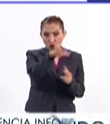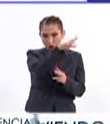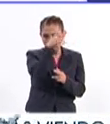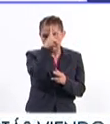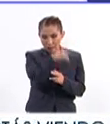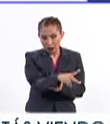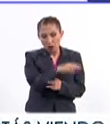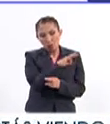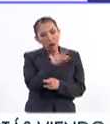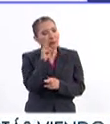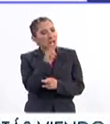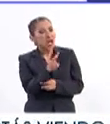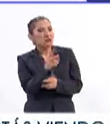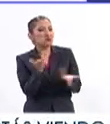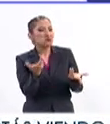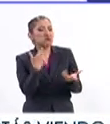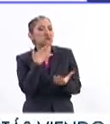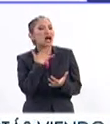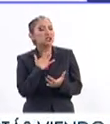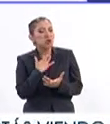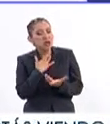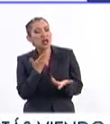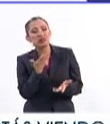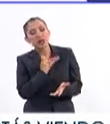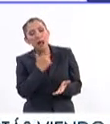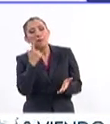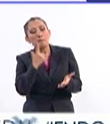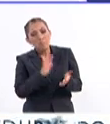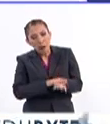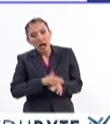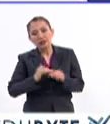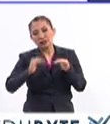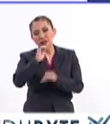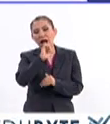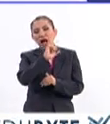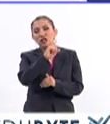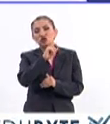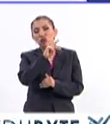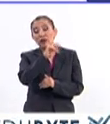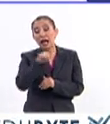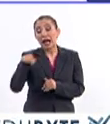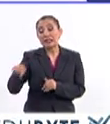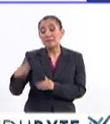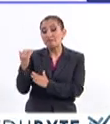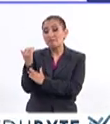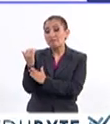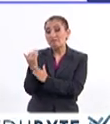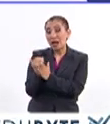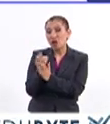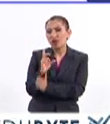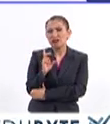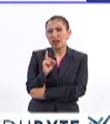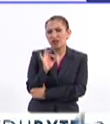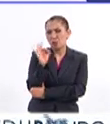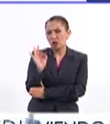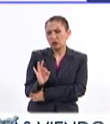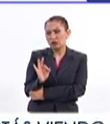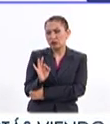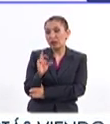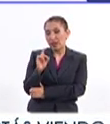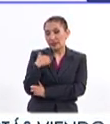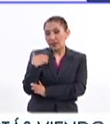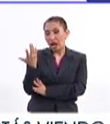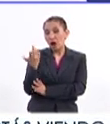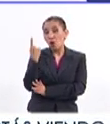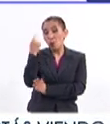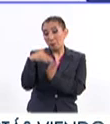del país podemos consumir una gasolina con mayor cantidad de azufre. Aquí sería 30